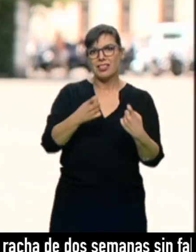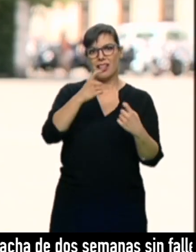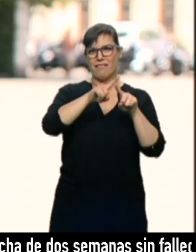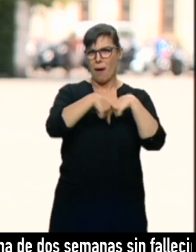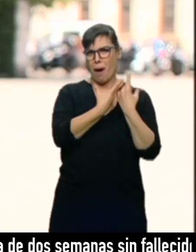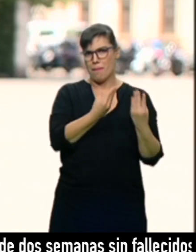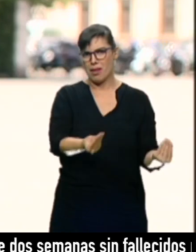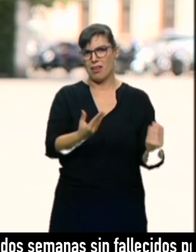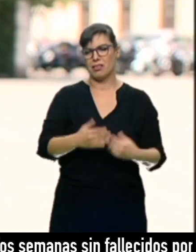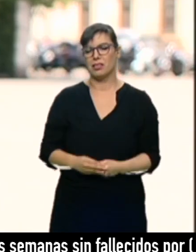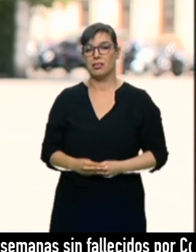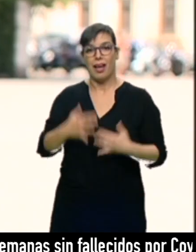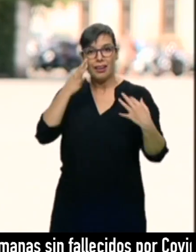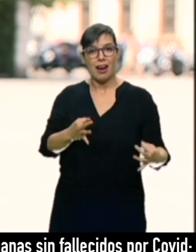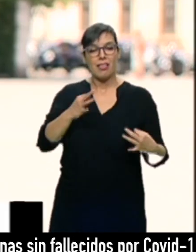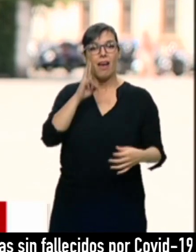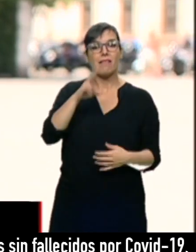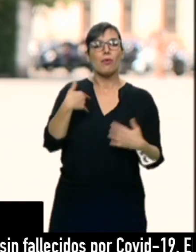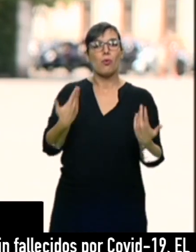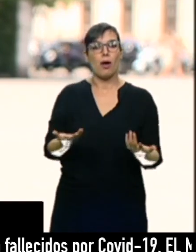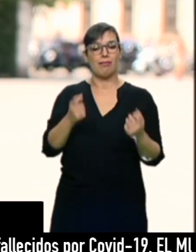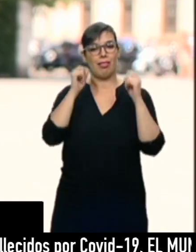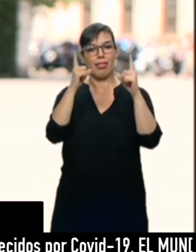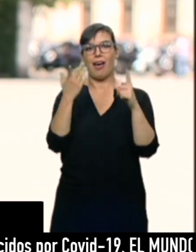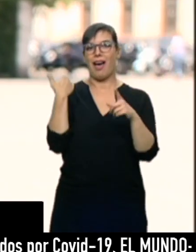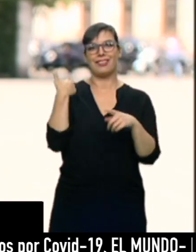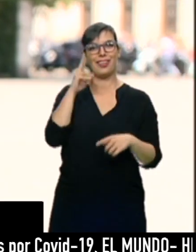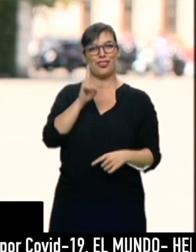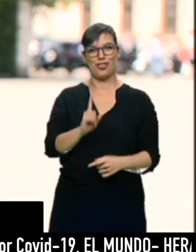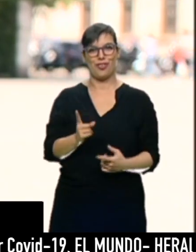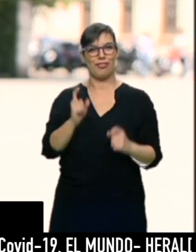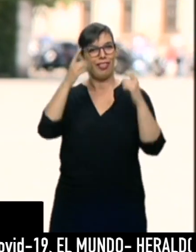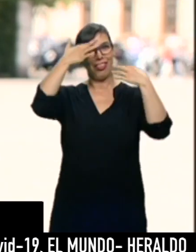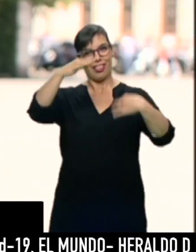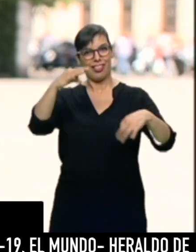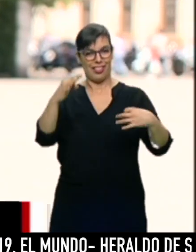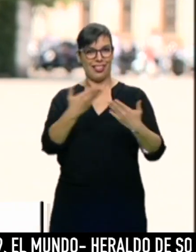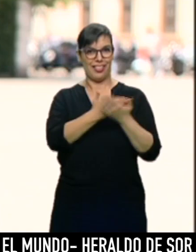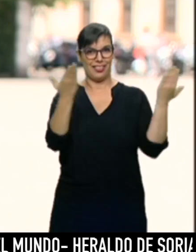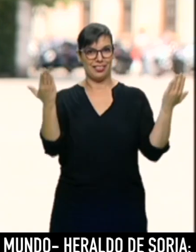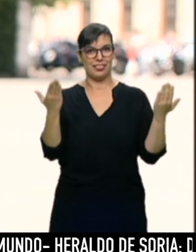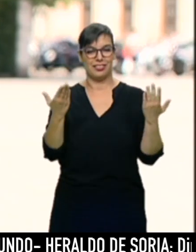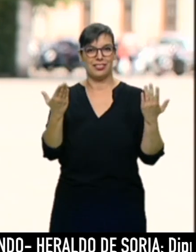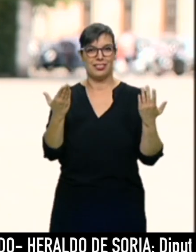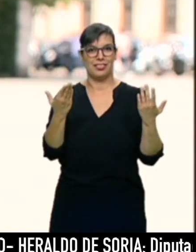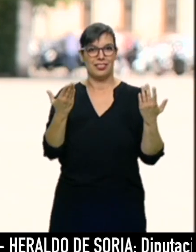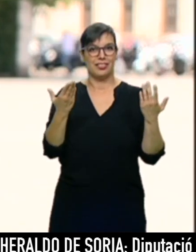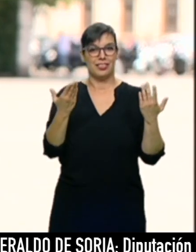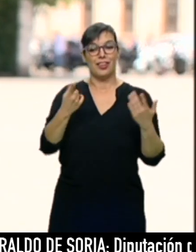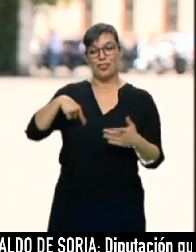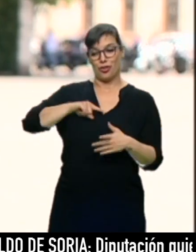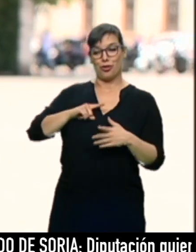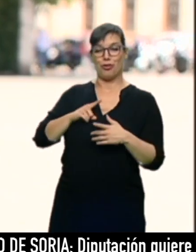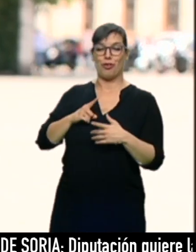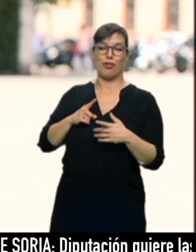Lo que realmente se ha visto es lo que antes no se veía, o sea, como bien nos llamamos entre